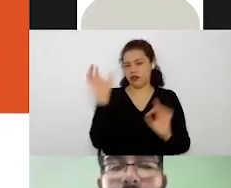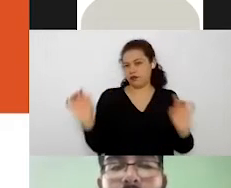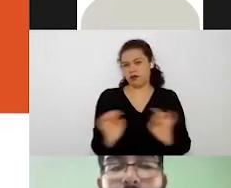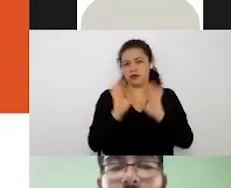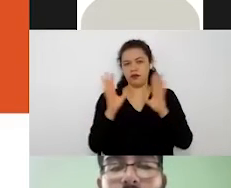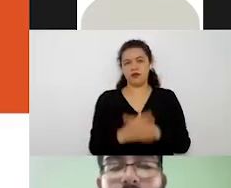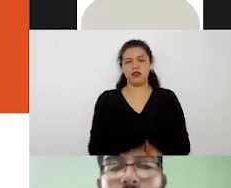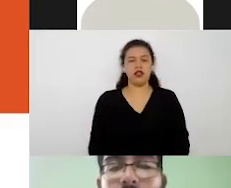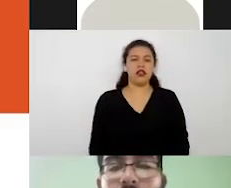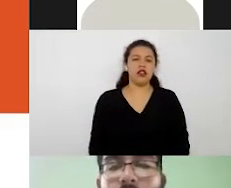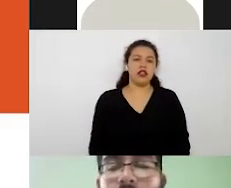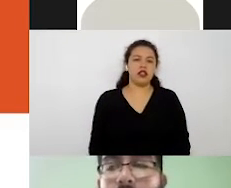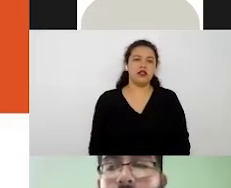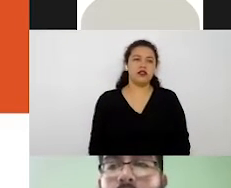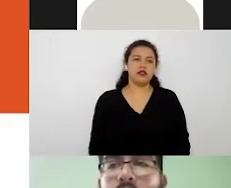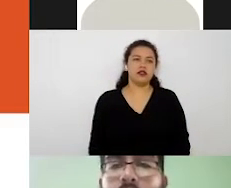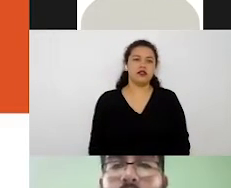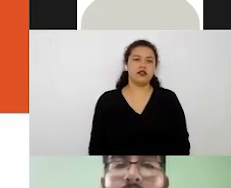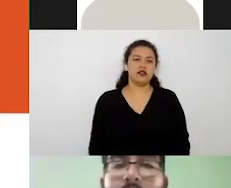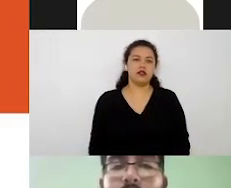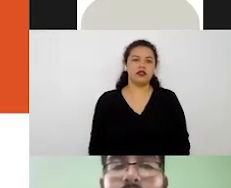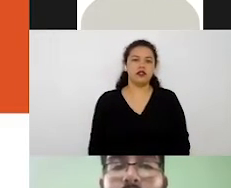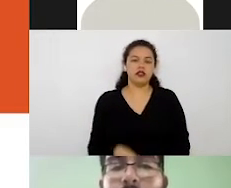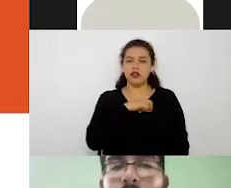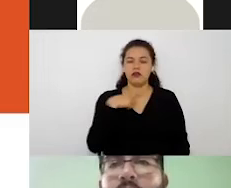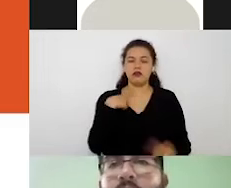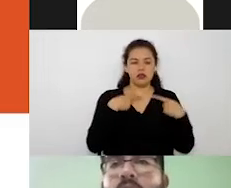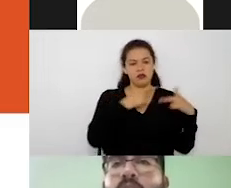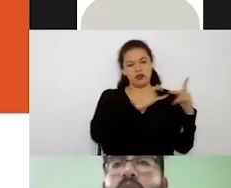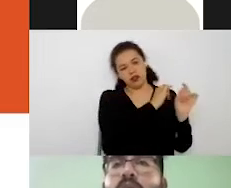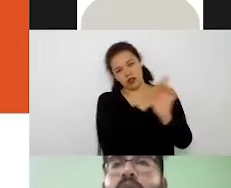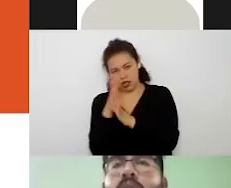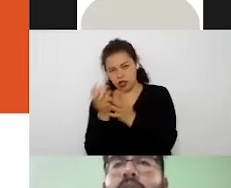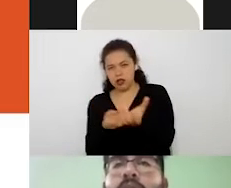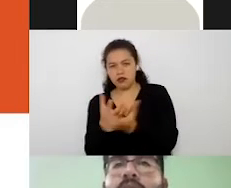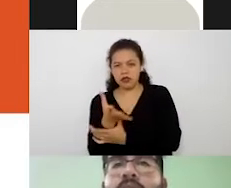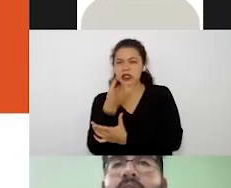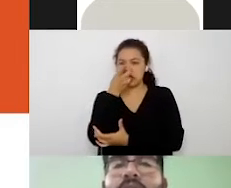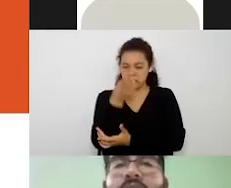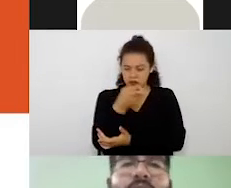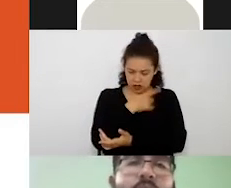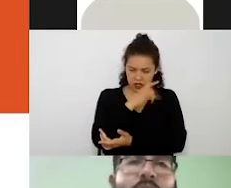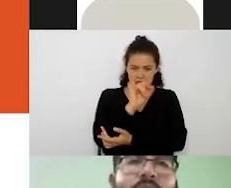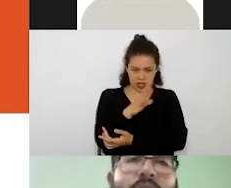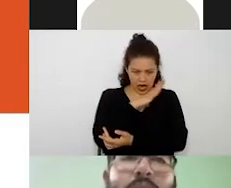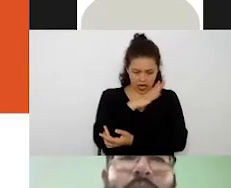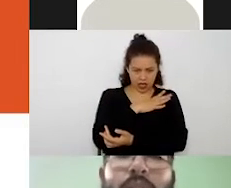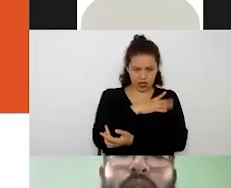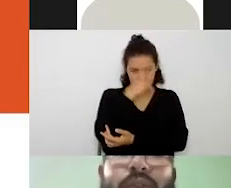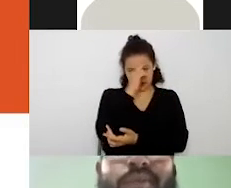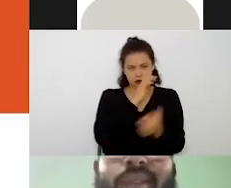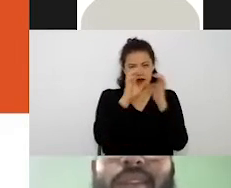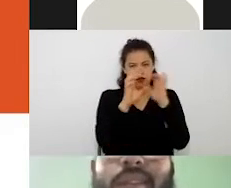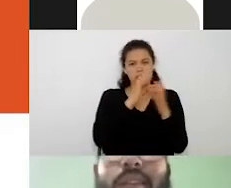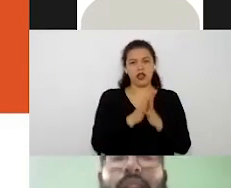sí tenemos a quien nos diga cómo replegarnos y cómo evacuar y cómo alguien que sea de comunicación,